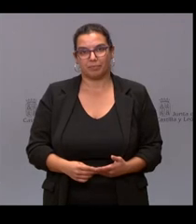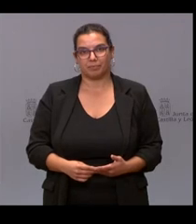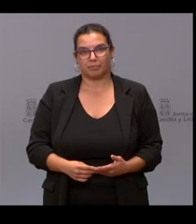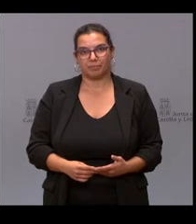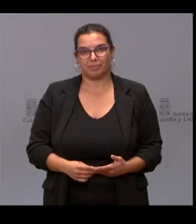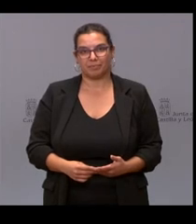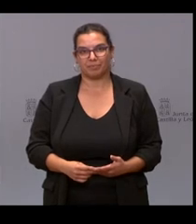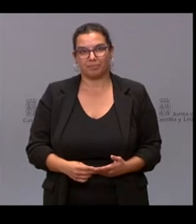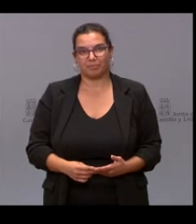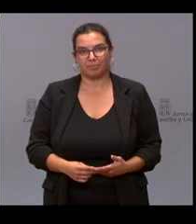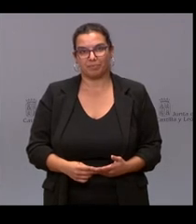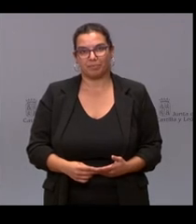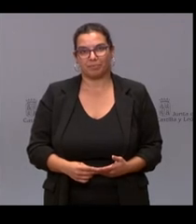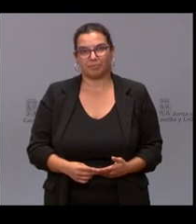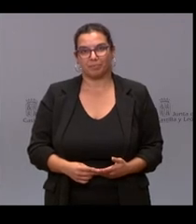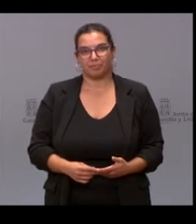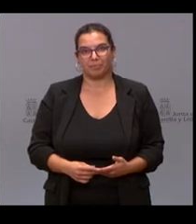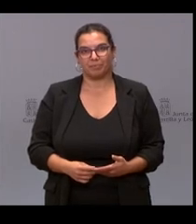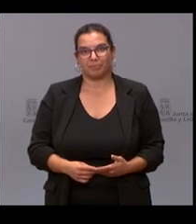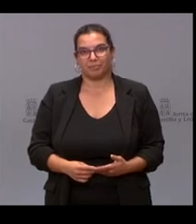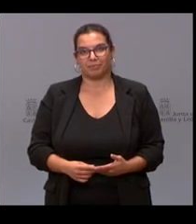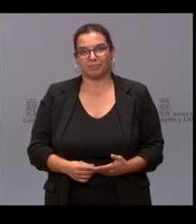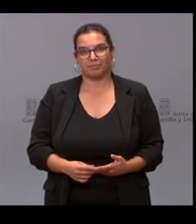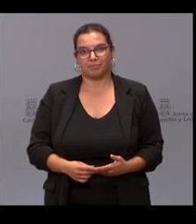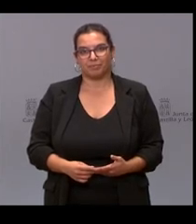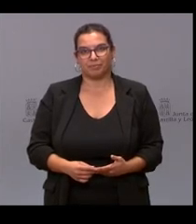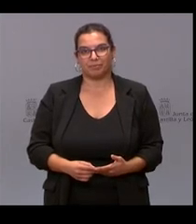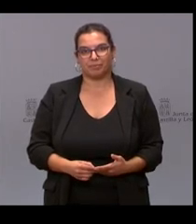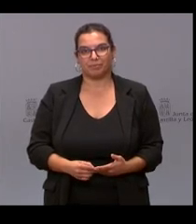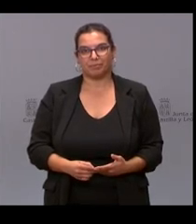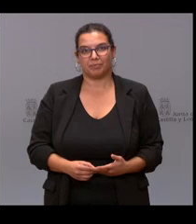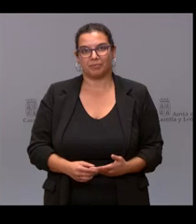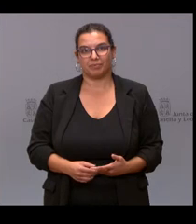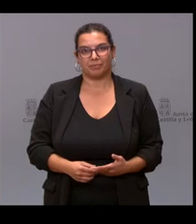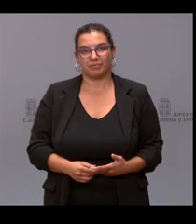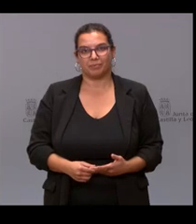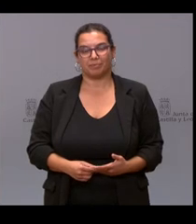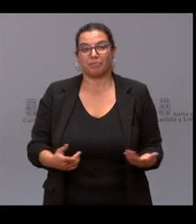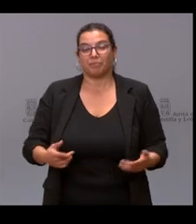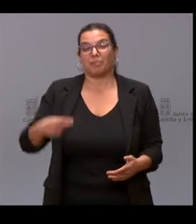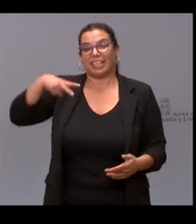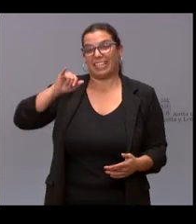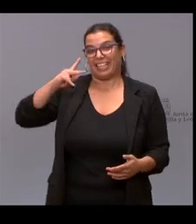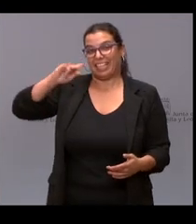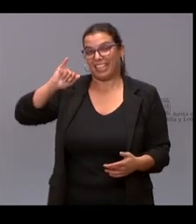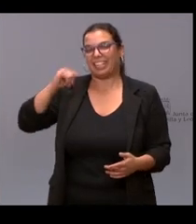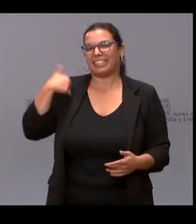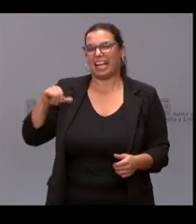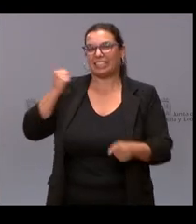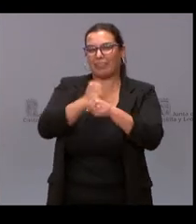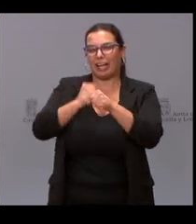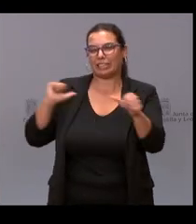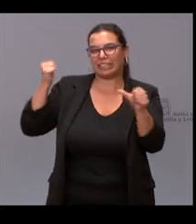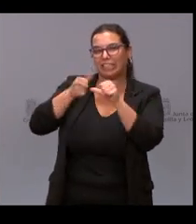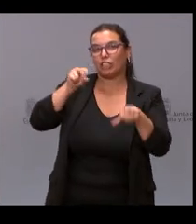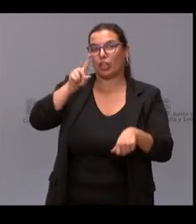appearing as the guest for the first time. So I'm very proud of her and very proud of all of you. Nikki lleva trabajando los últimos 12 meses en este proyecto.